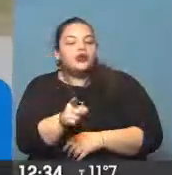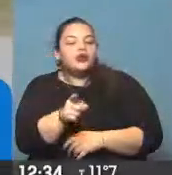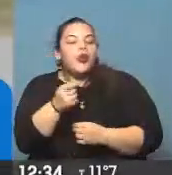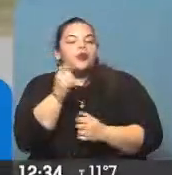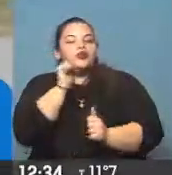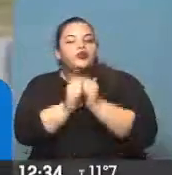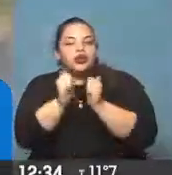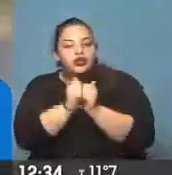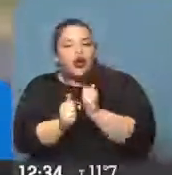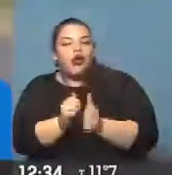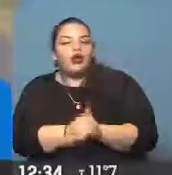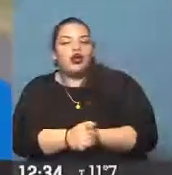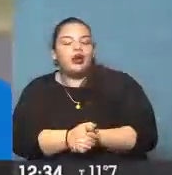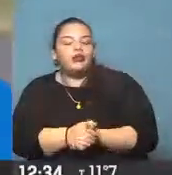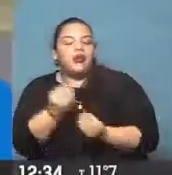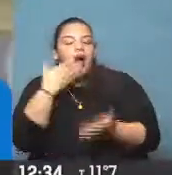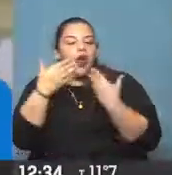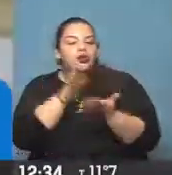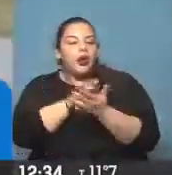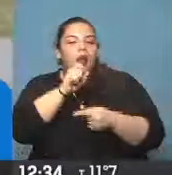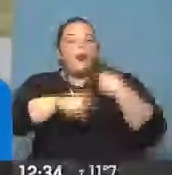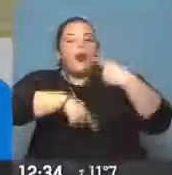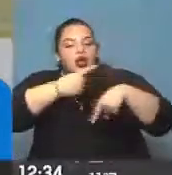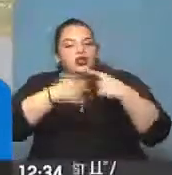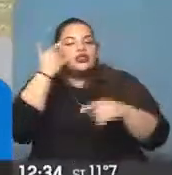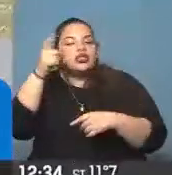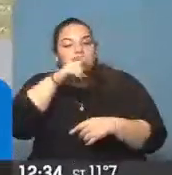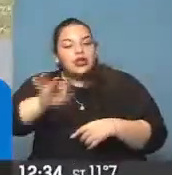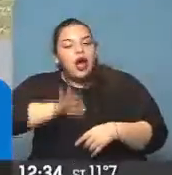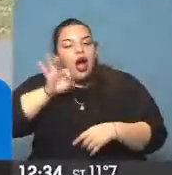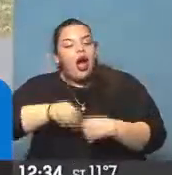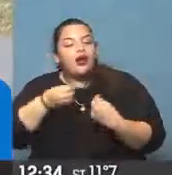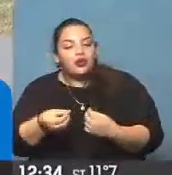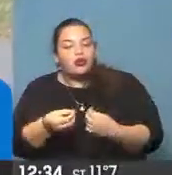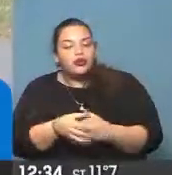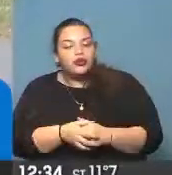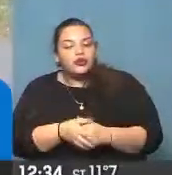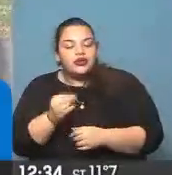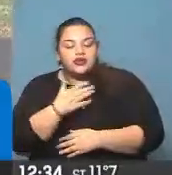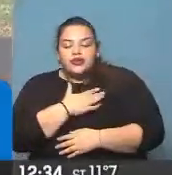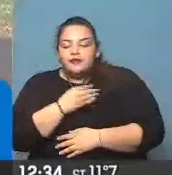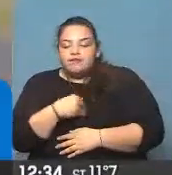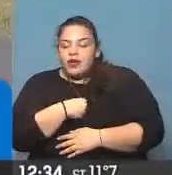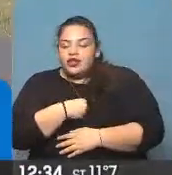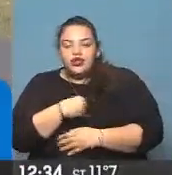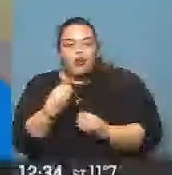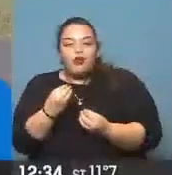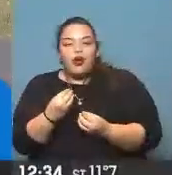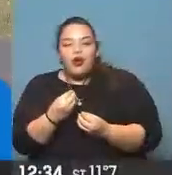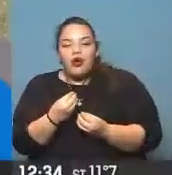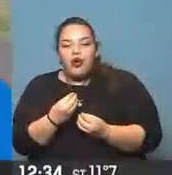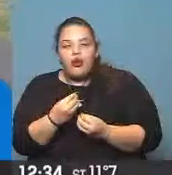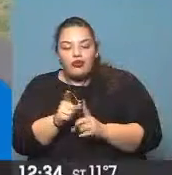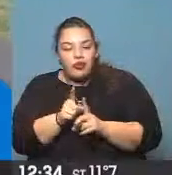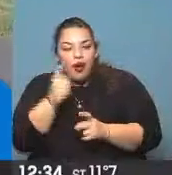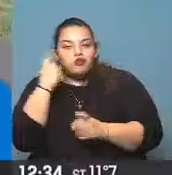como la definiría este proceso que vos y que lleva siete años y para mí es una pasión absoluta por el por el hacer no